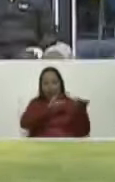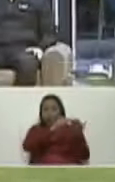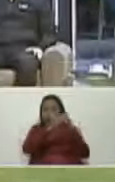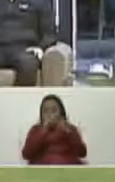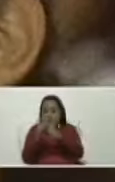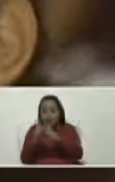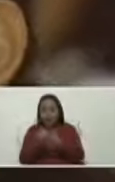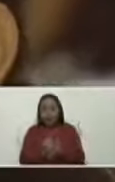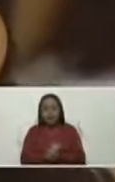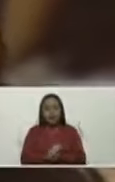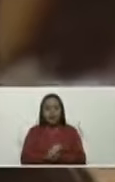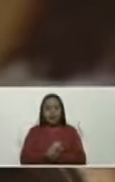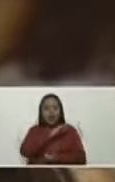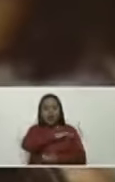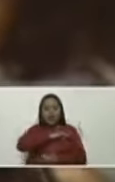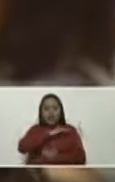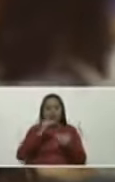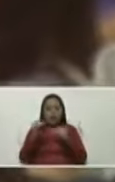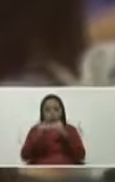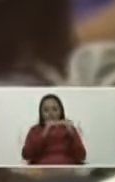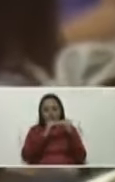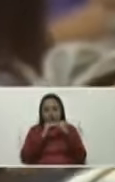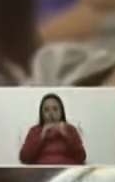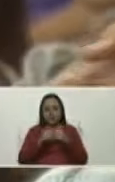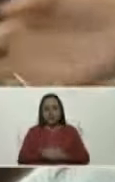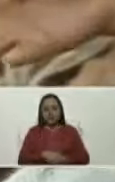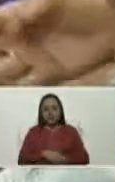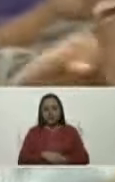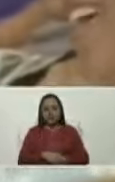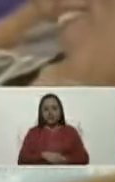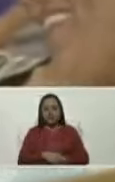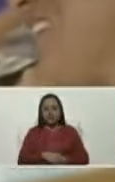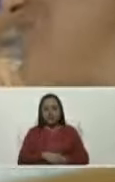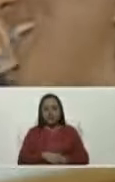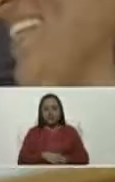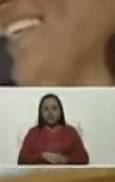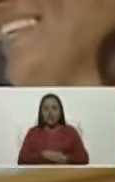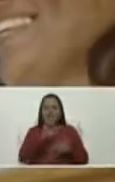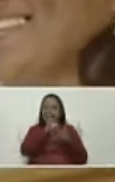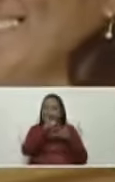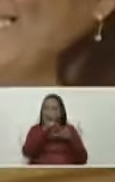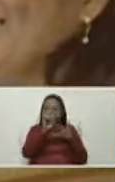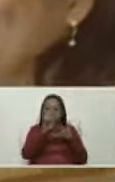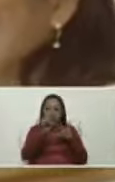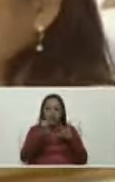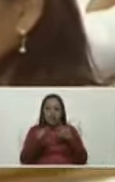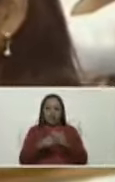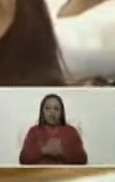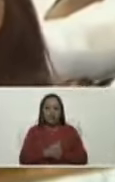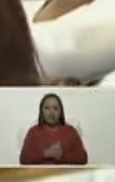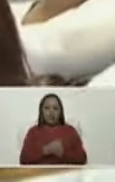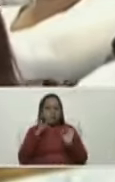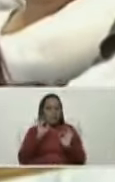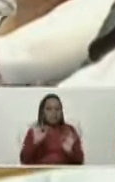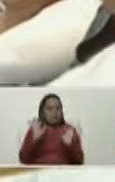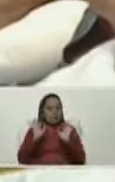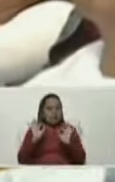a través de la misión Igualdad. Se trata de una estrategia